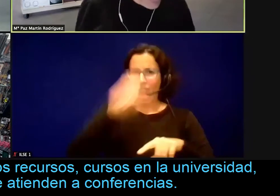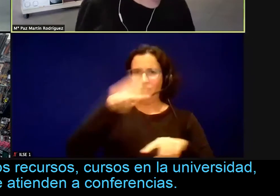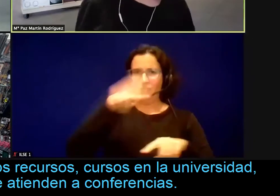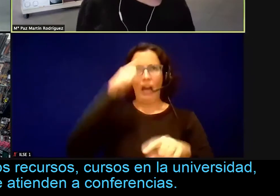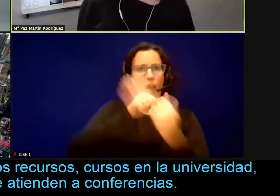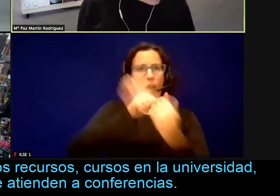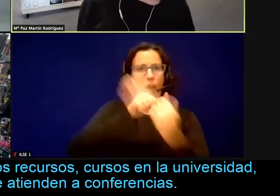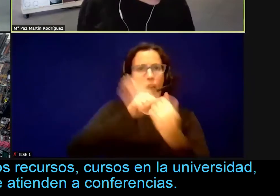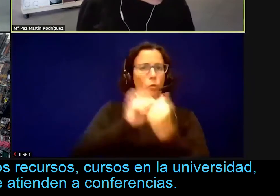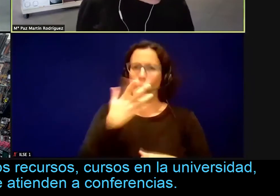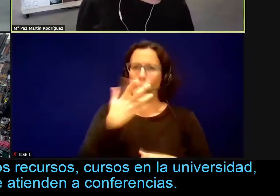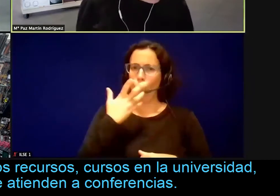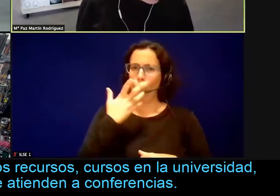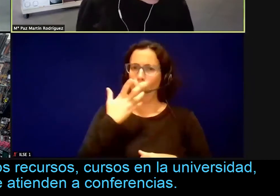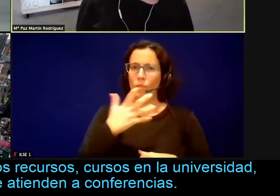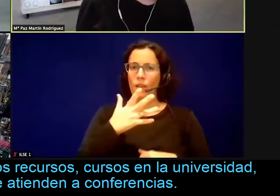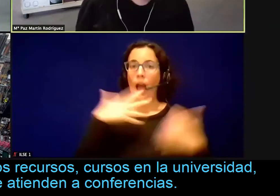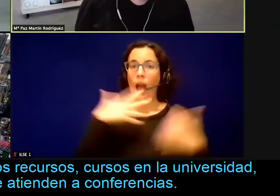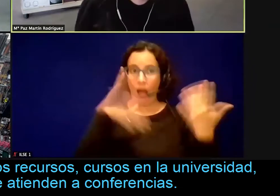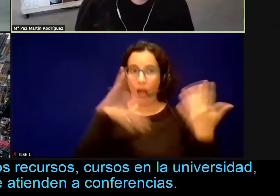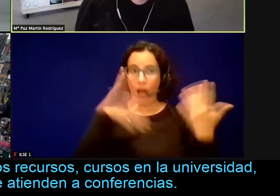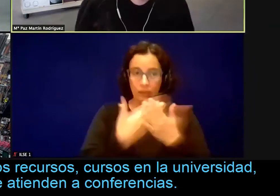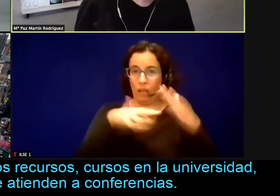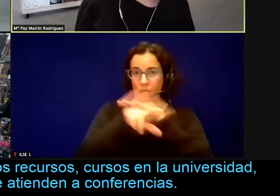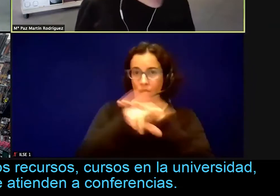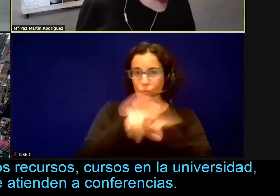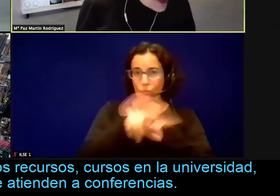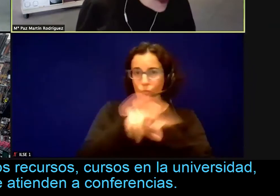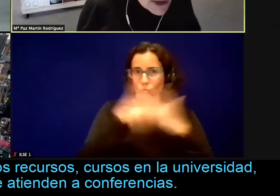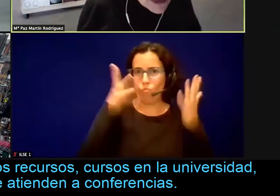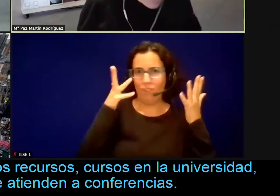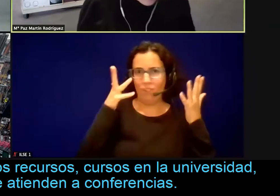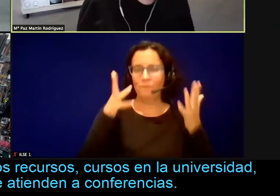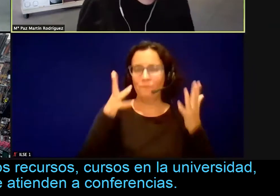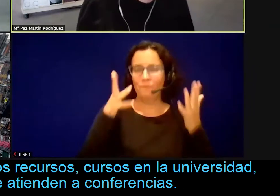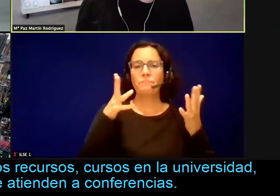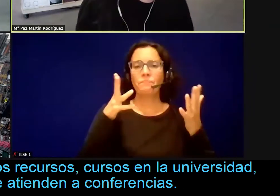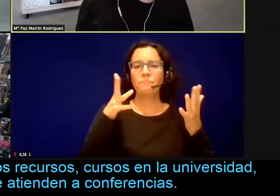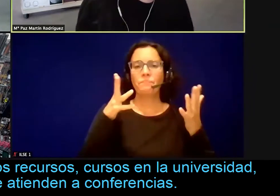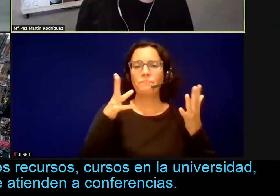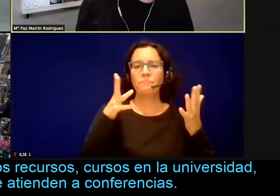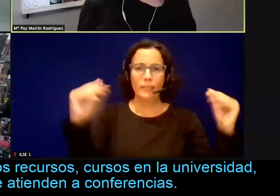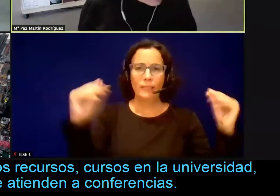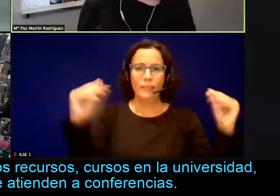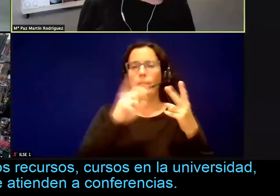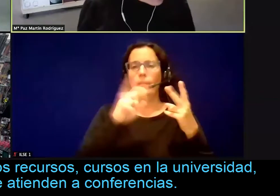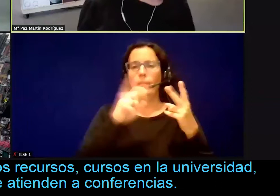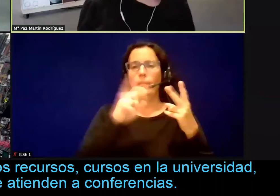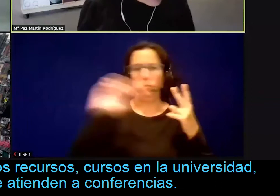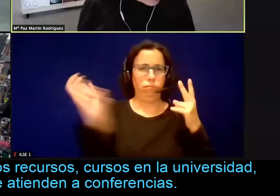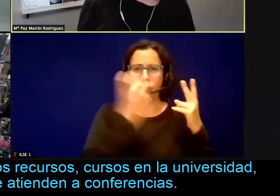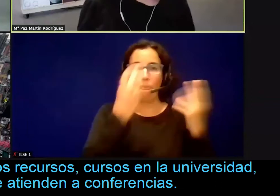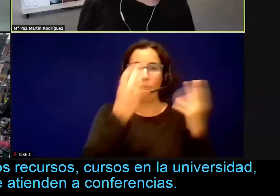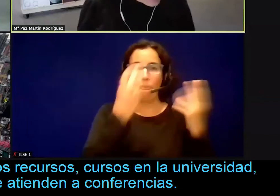un recurso que les gusta muchísimo utilizar. Entonces, cursos en la universidad, cosas de este tipo, hay muchísima gente que atiende a